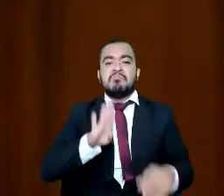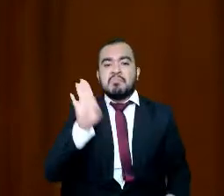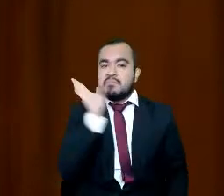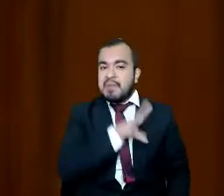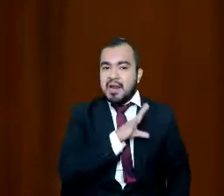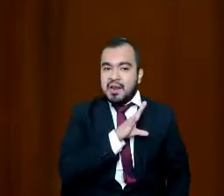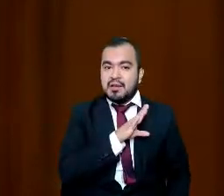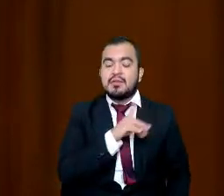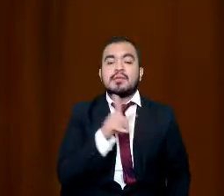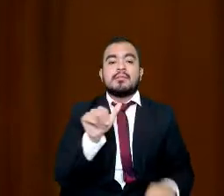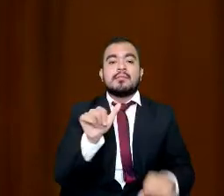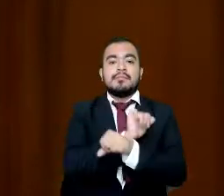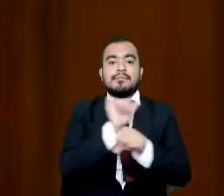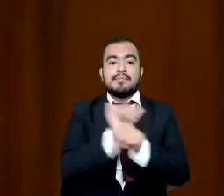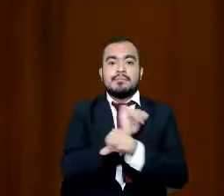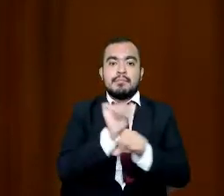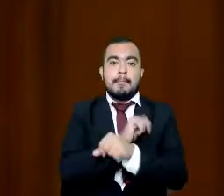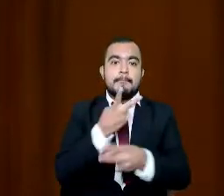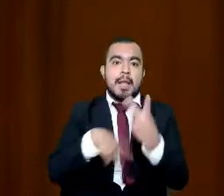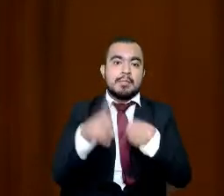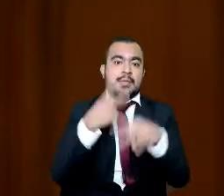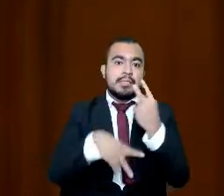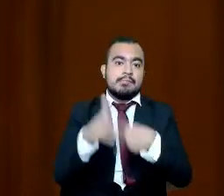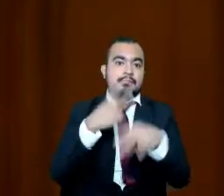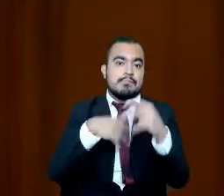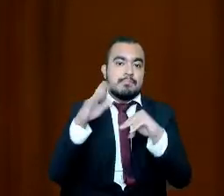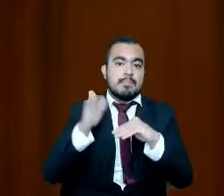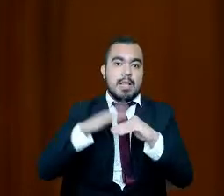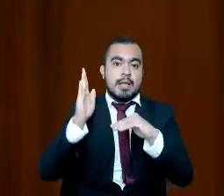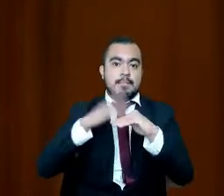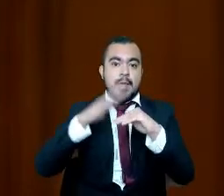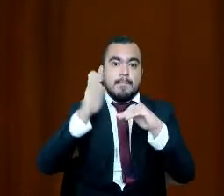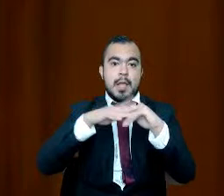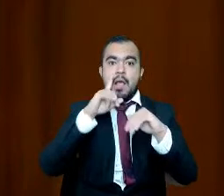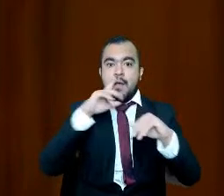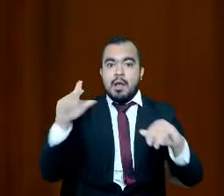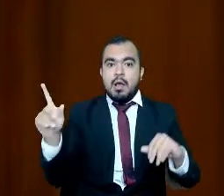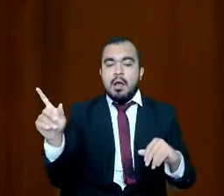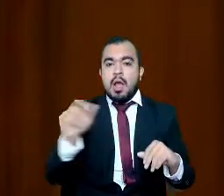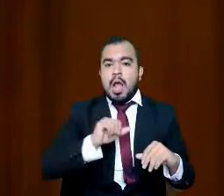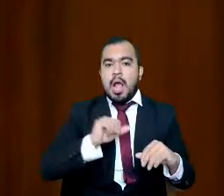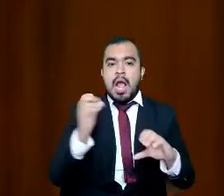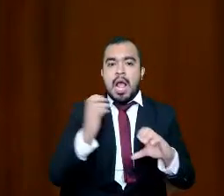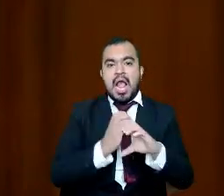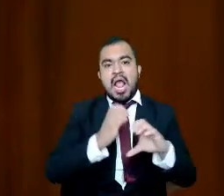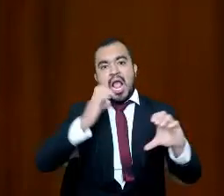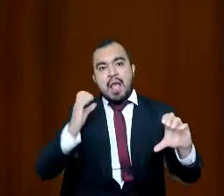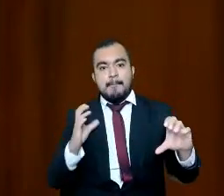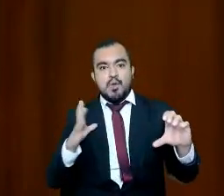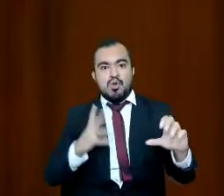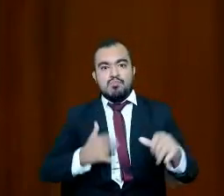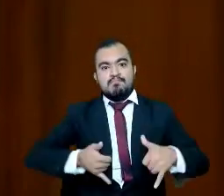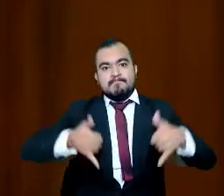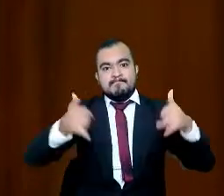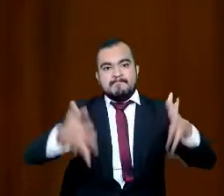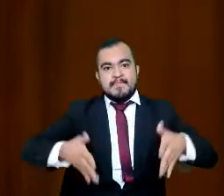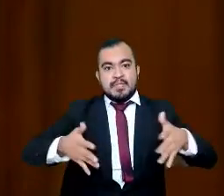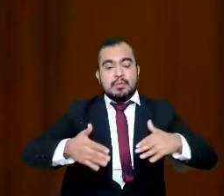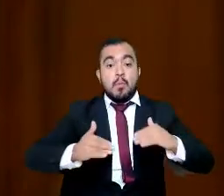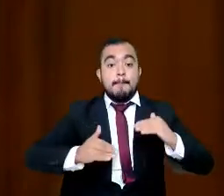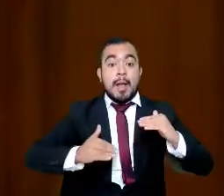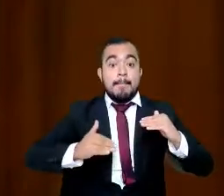de vehículos automotores y de camiones de alto pesaje de